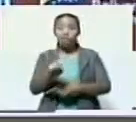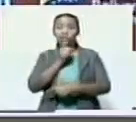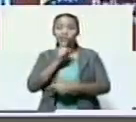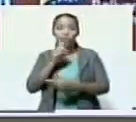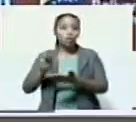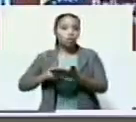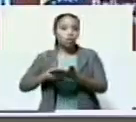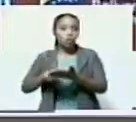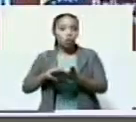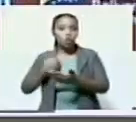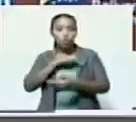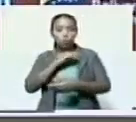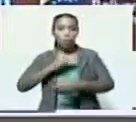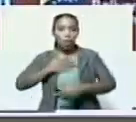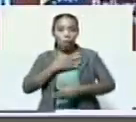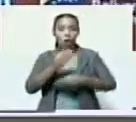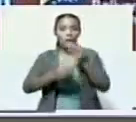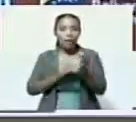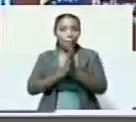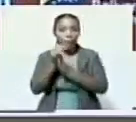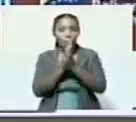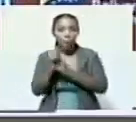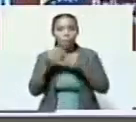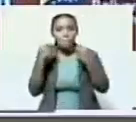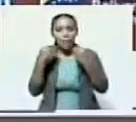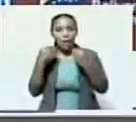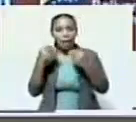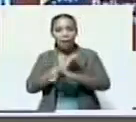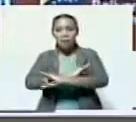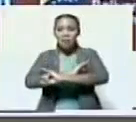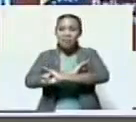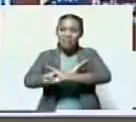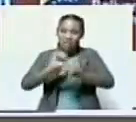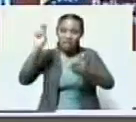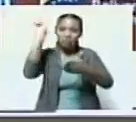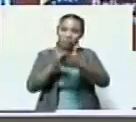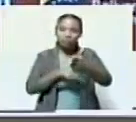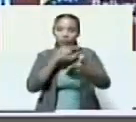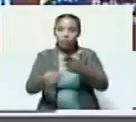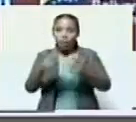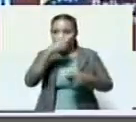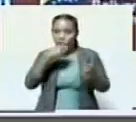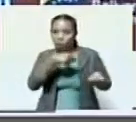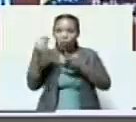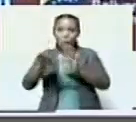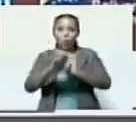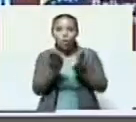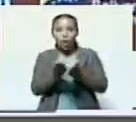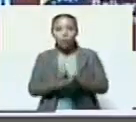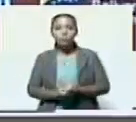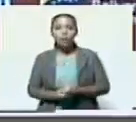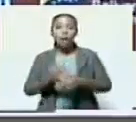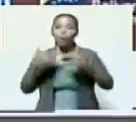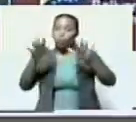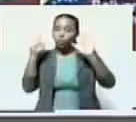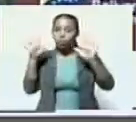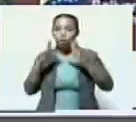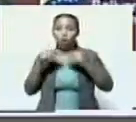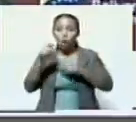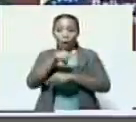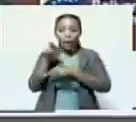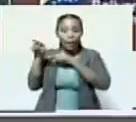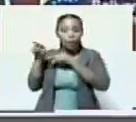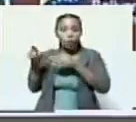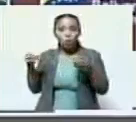que podamos emprender para acabar con el narcotráfico mundial. Y por supuesto, todos estos